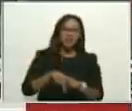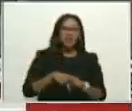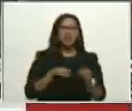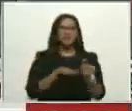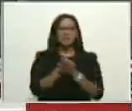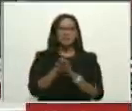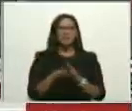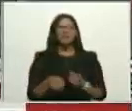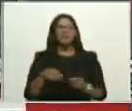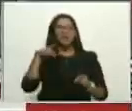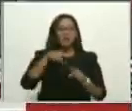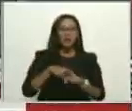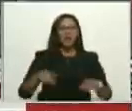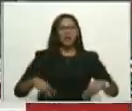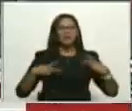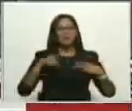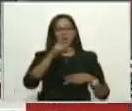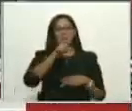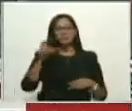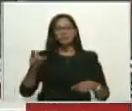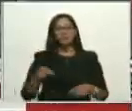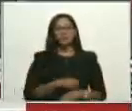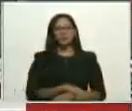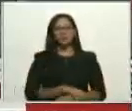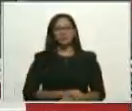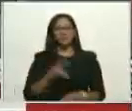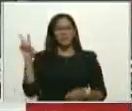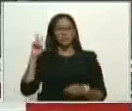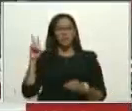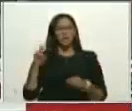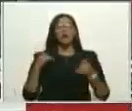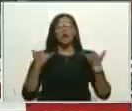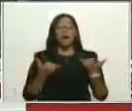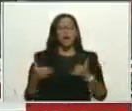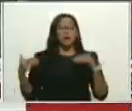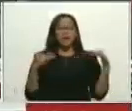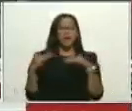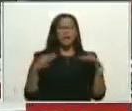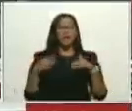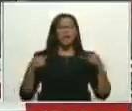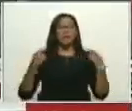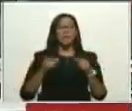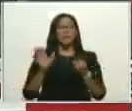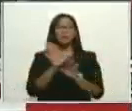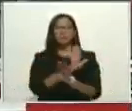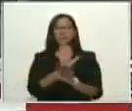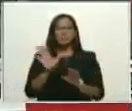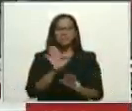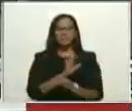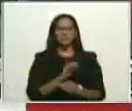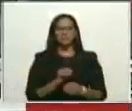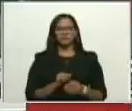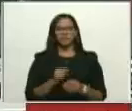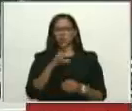vida a los venezolanos y a las venezolanas. Ahora la estrategia de la guerra del enemigo invisible, pues. Sí, presidente, y